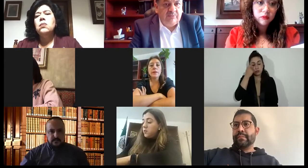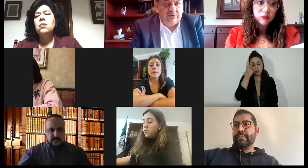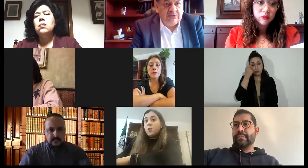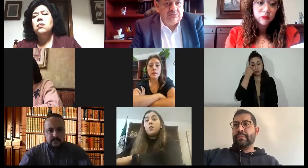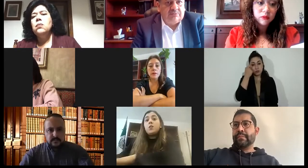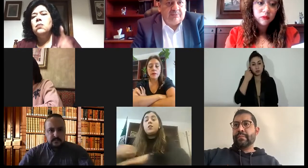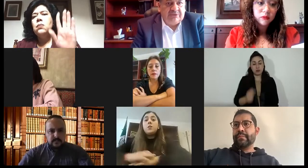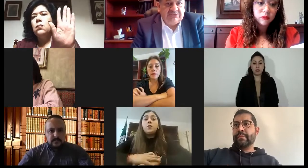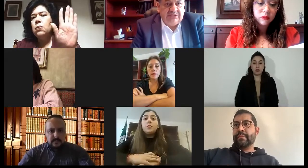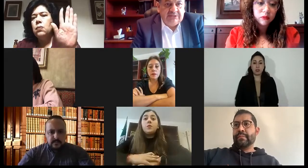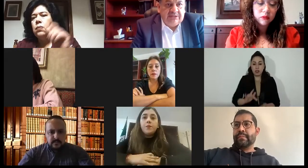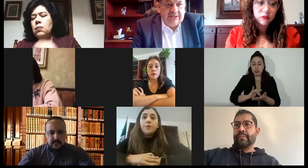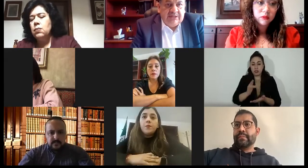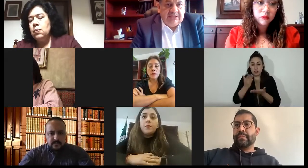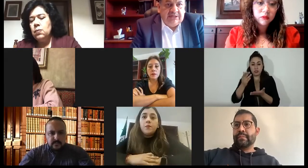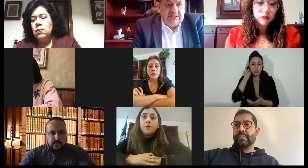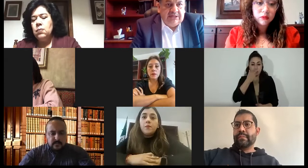escuchado muy puntual su propuesta.